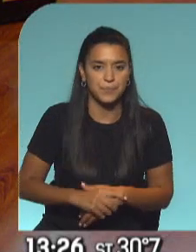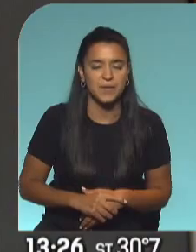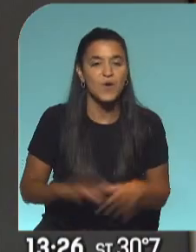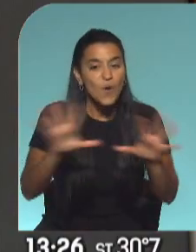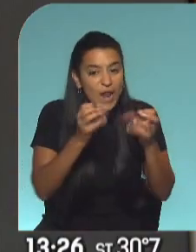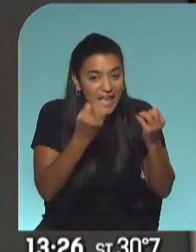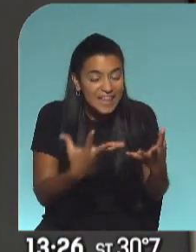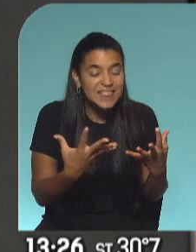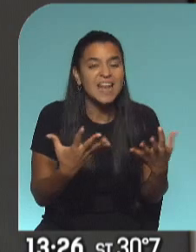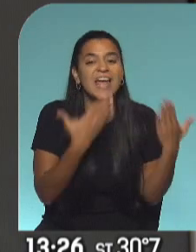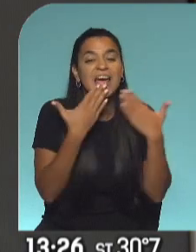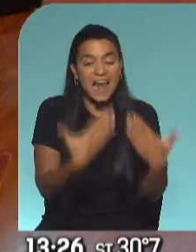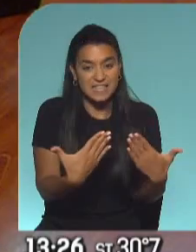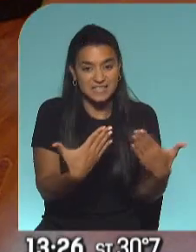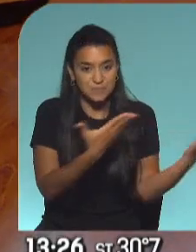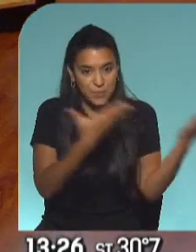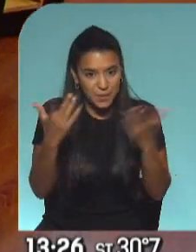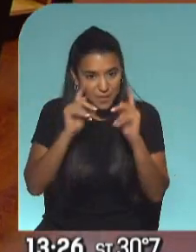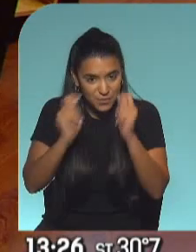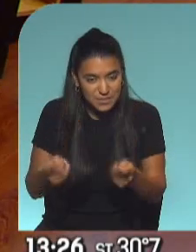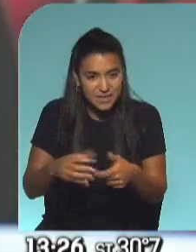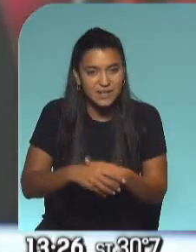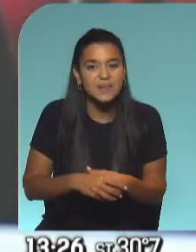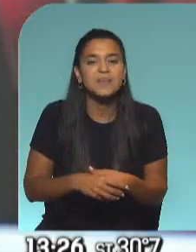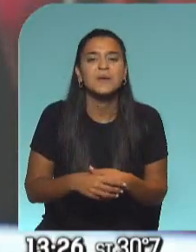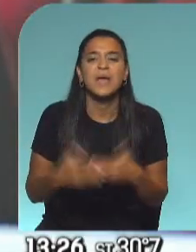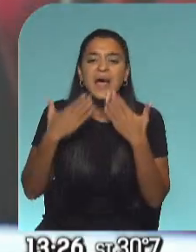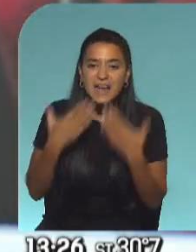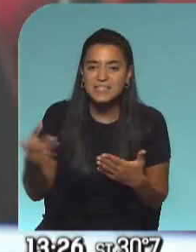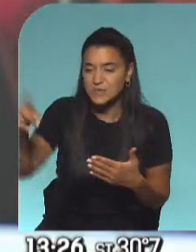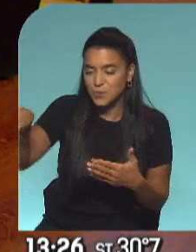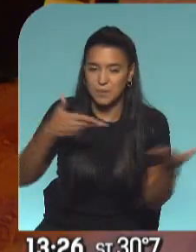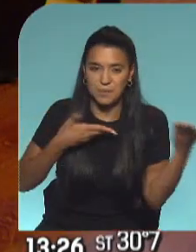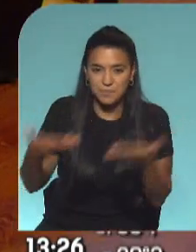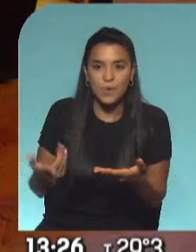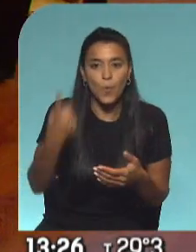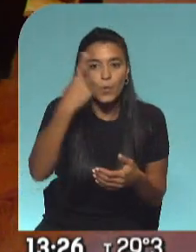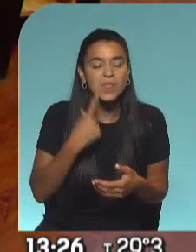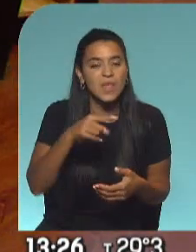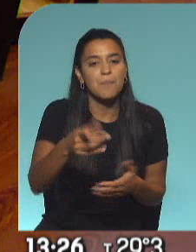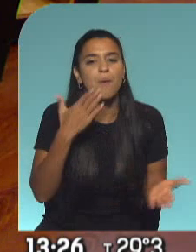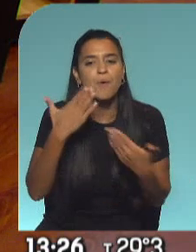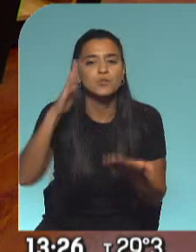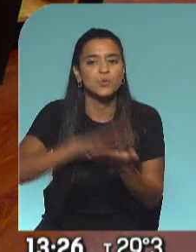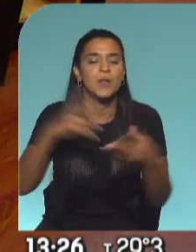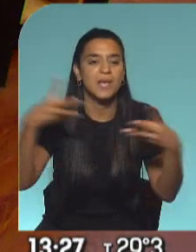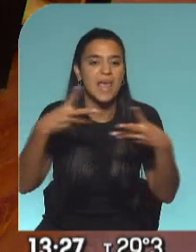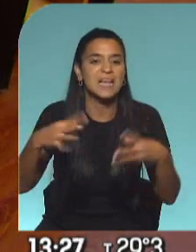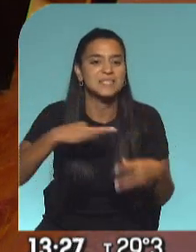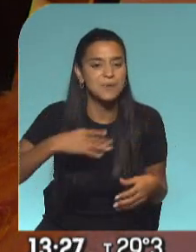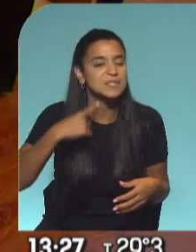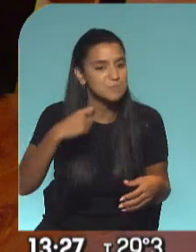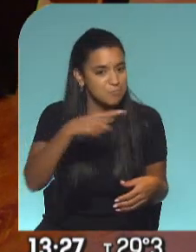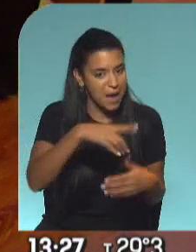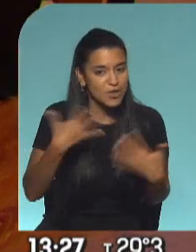¿Qué tal, Jorge? ¿Cómo te va? Gracias por la visita. Muy bien, muchas gracias por invitarme. Un día te vamos a invitar a hablar sobre Guerra Civil Española, que sabemos que es un